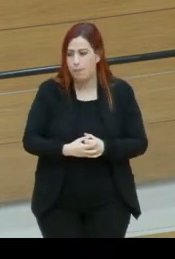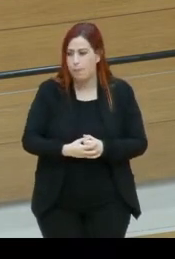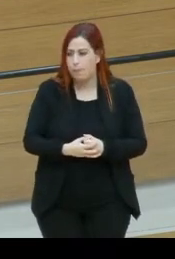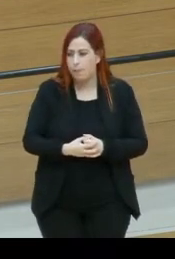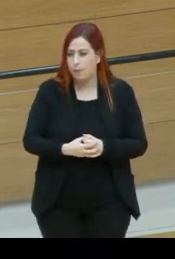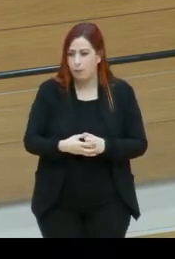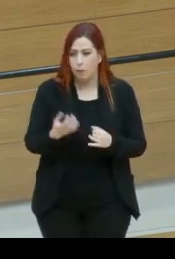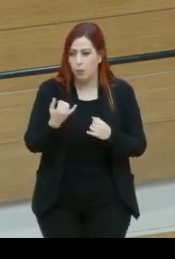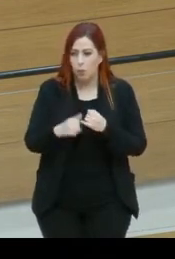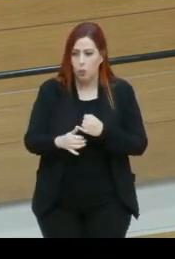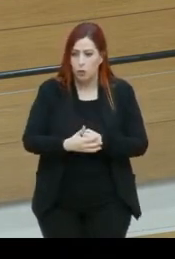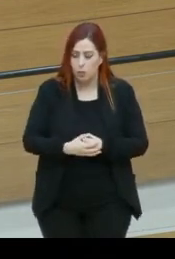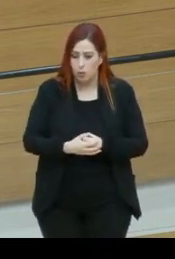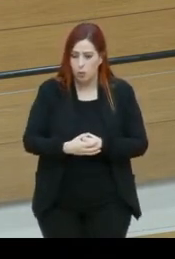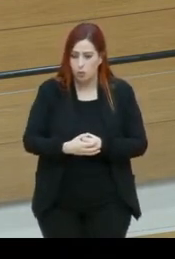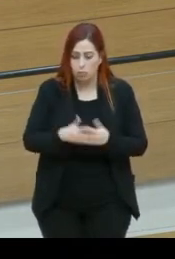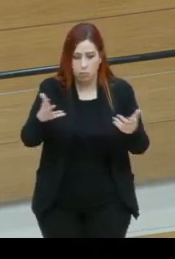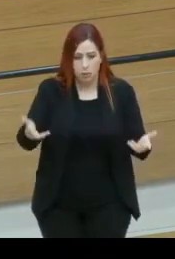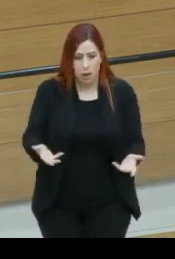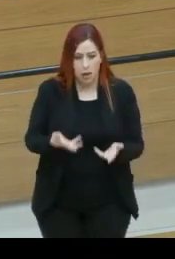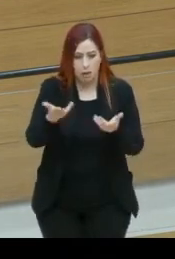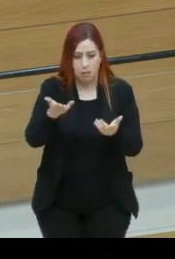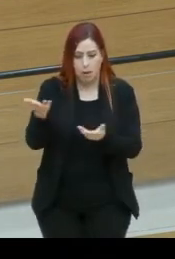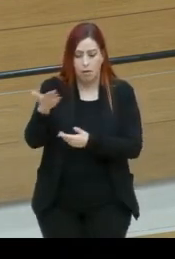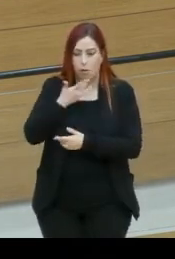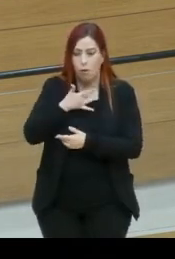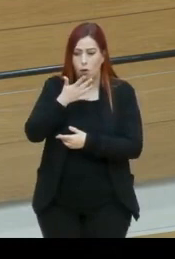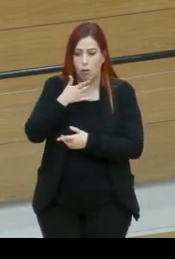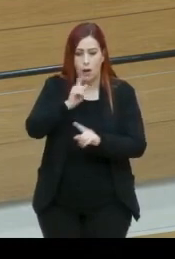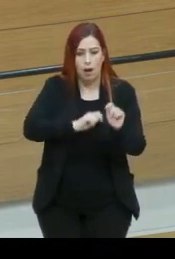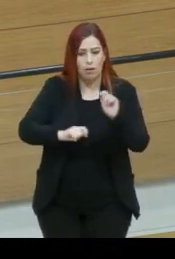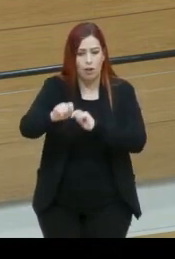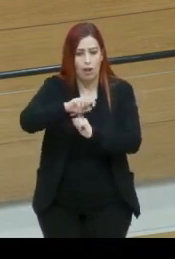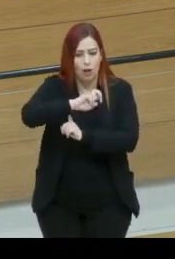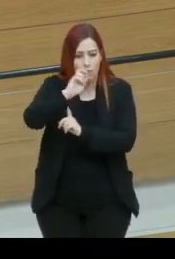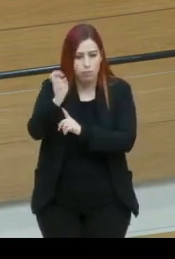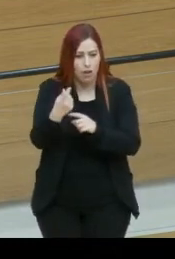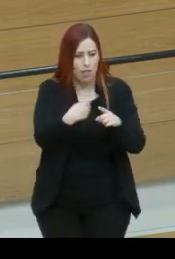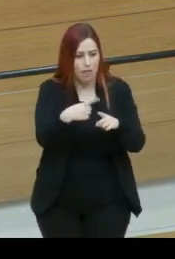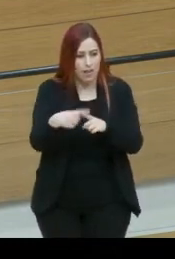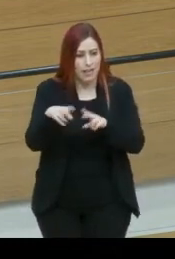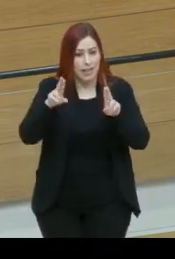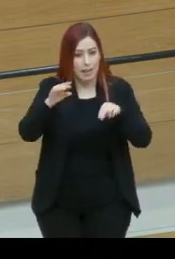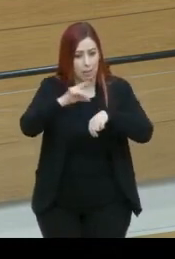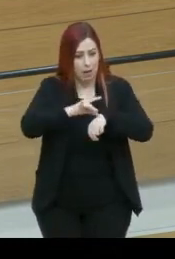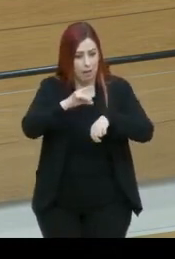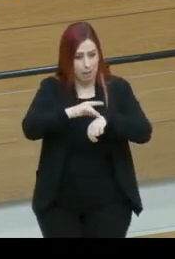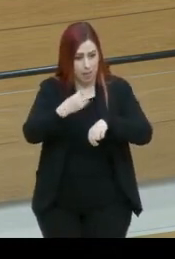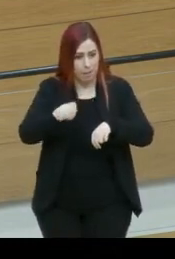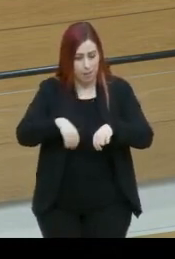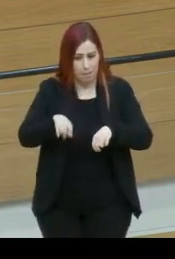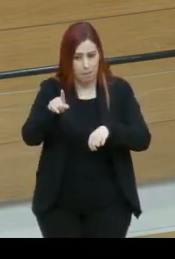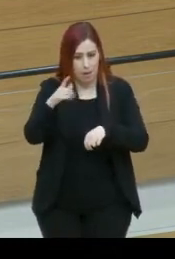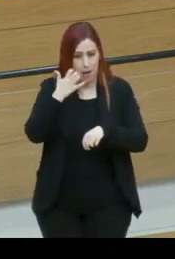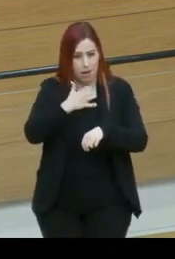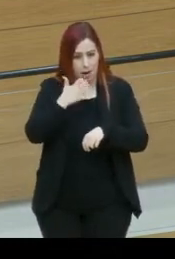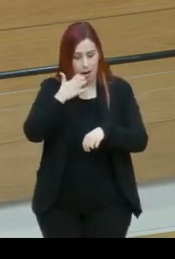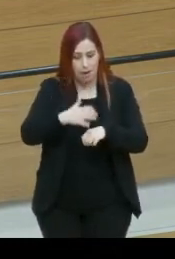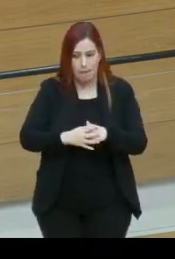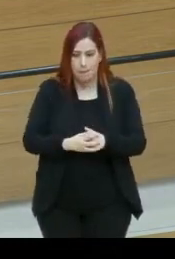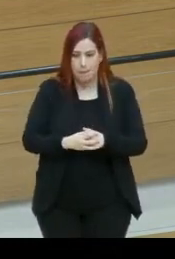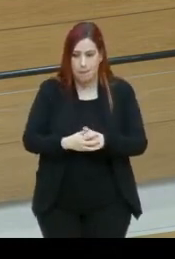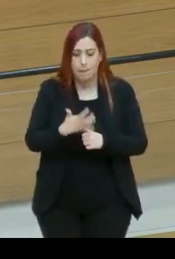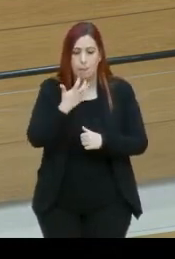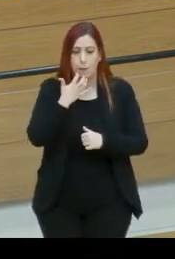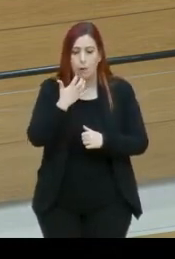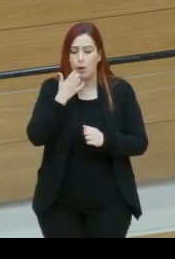Por último, animaros a conocer distintas asociaciones de estas enfermedades enfermedades raras, como